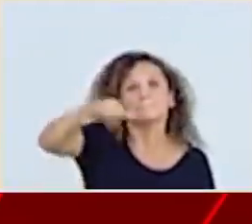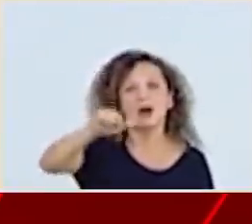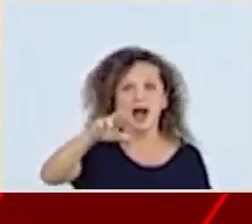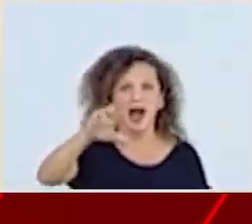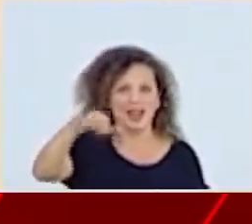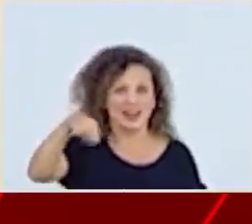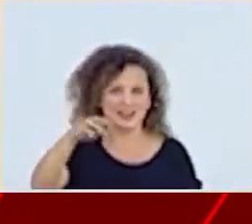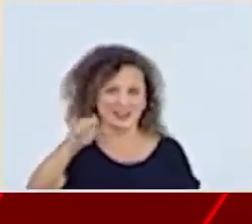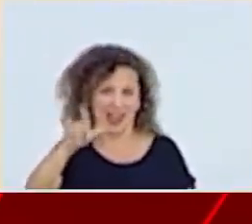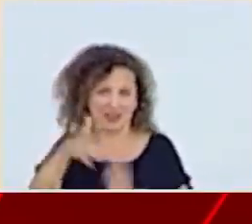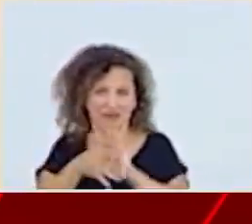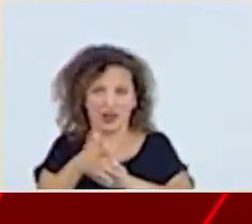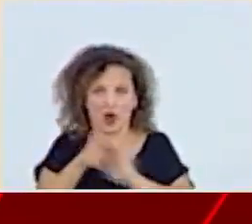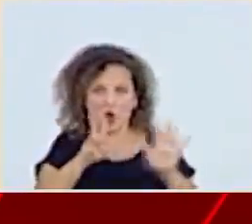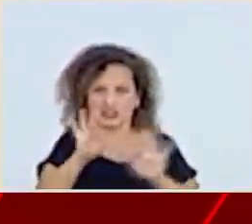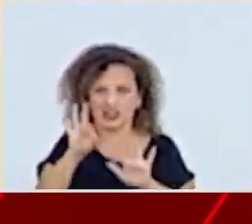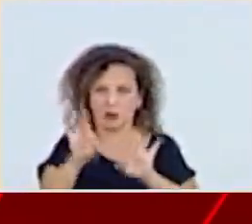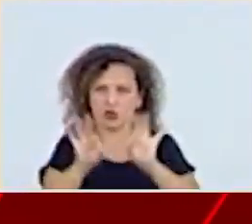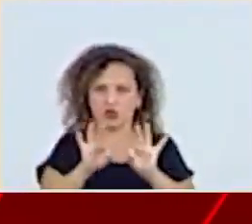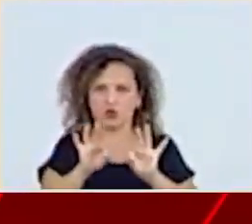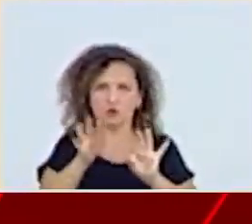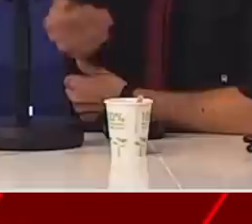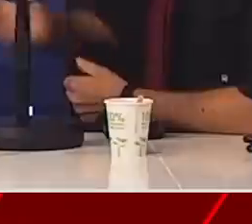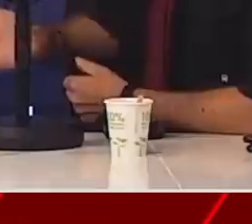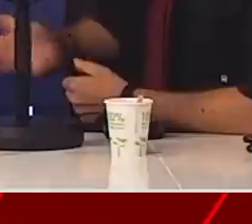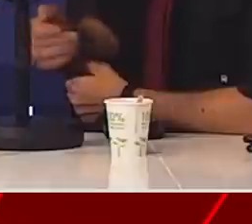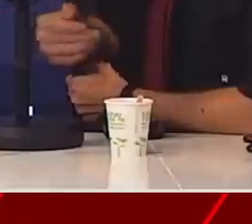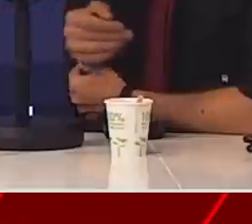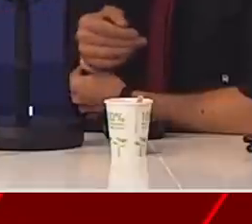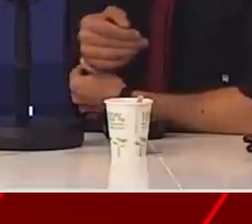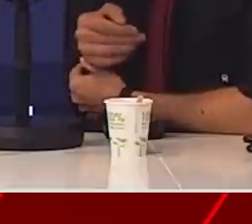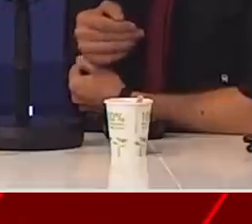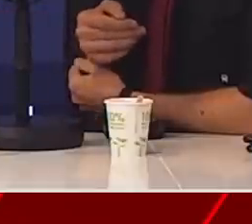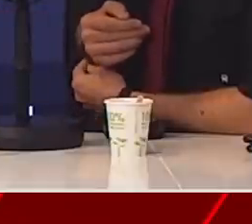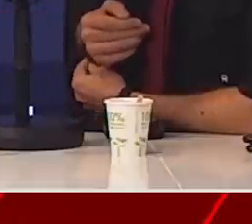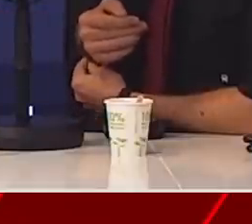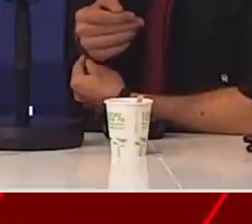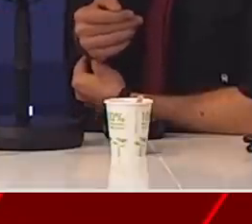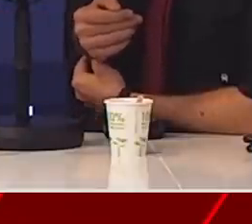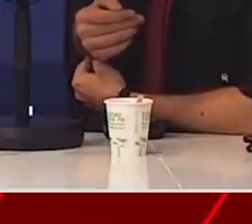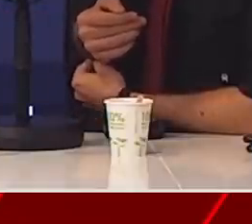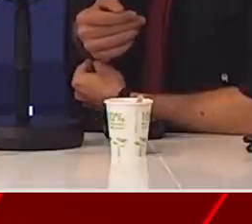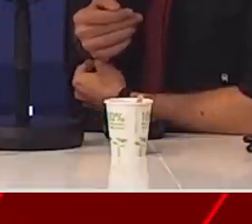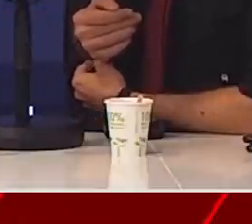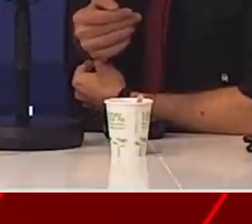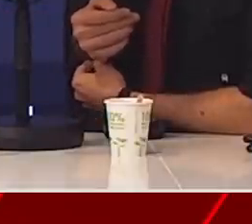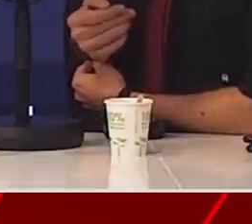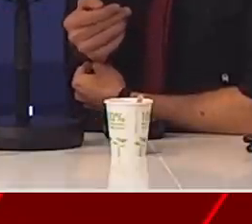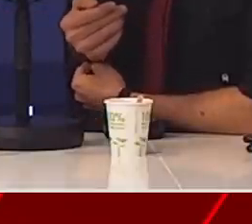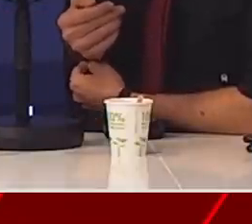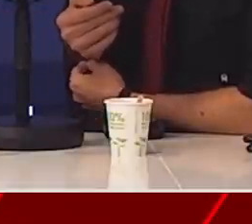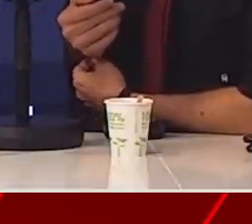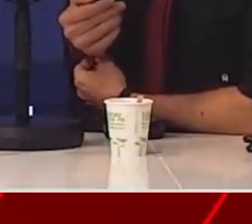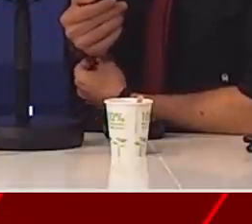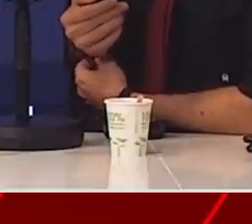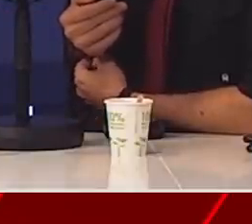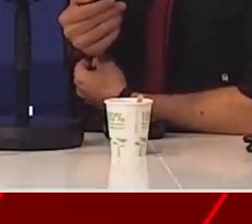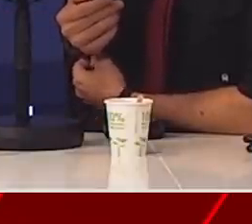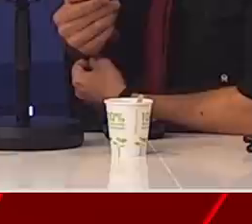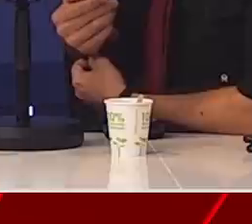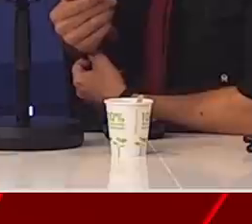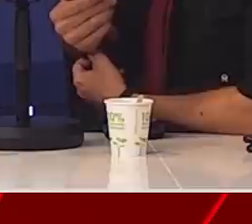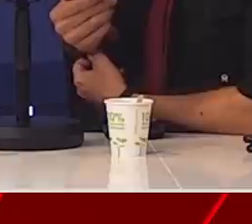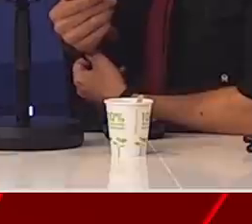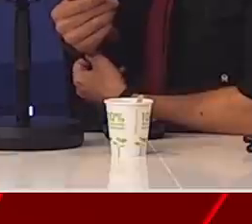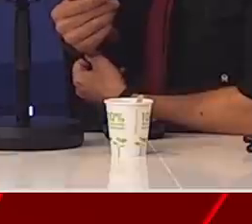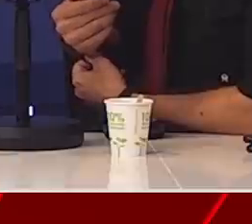no es un tribunal compuesto por ningunas personas que carezcan de formación jurídica. La tienen y la tienen muy asentada. Saben perfectamente que lo que aquí está en